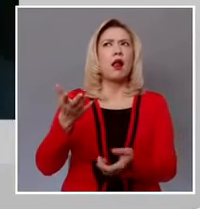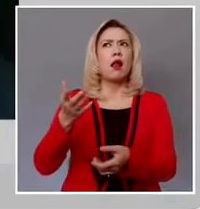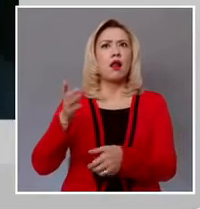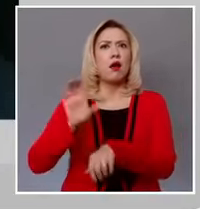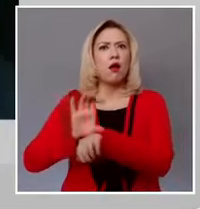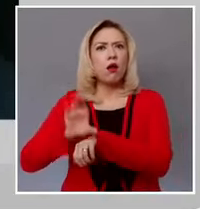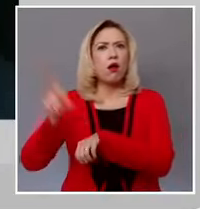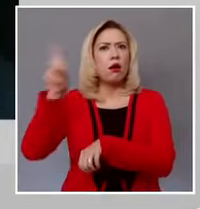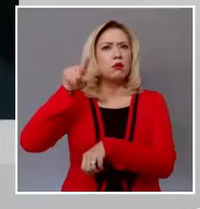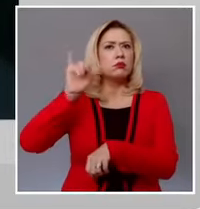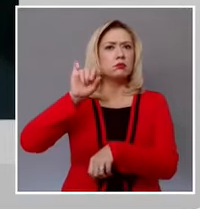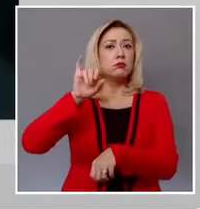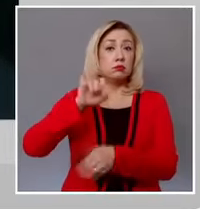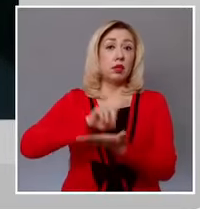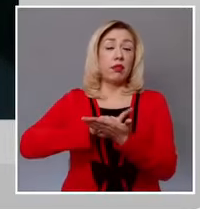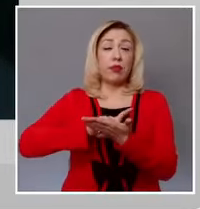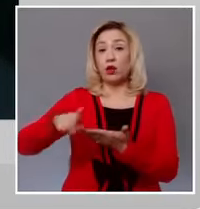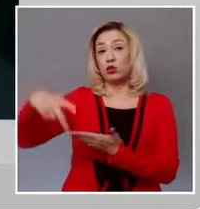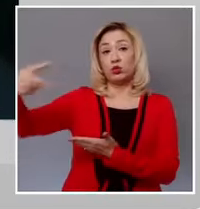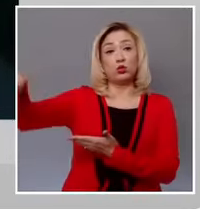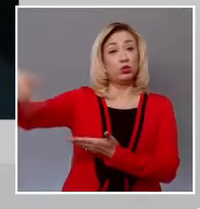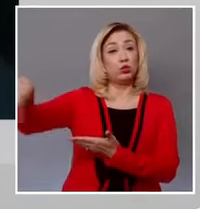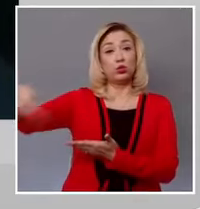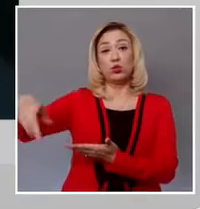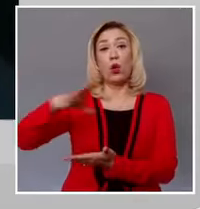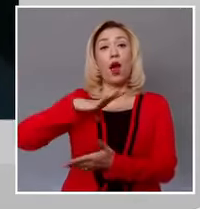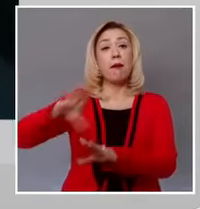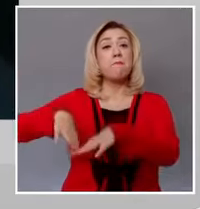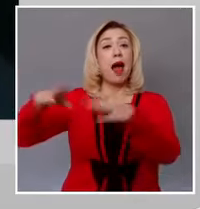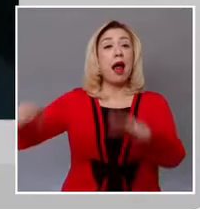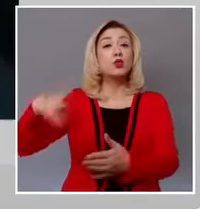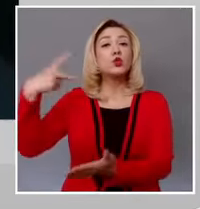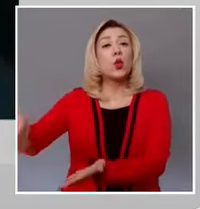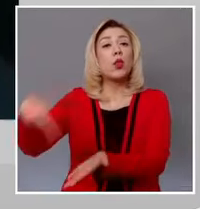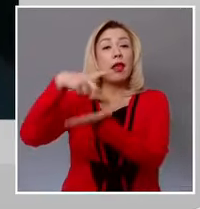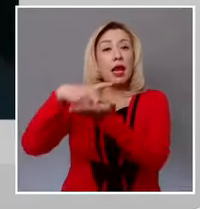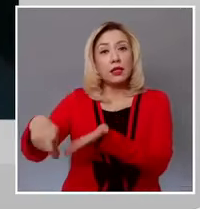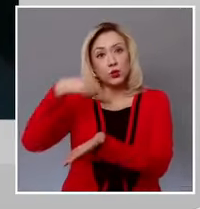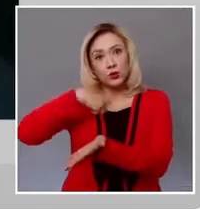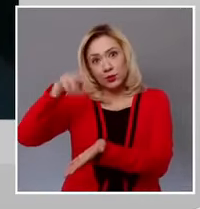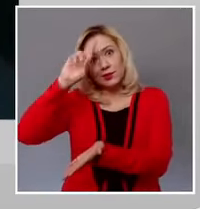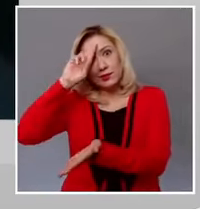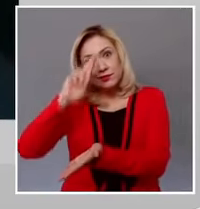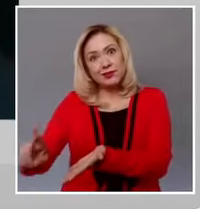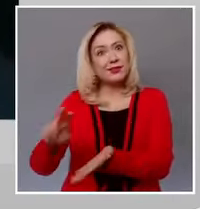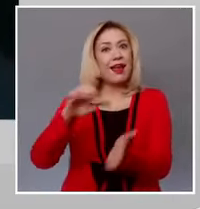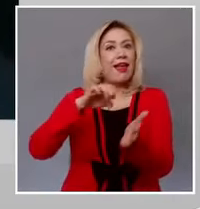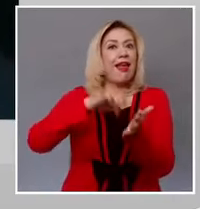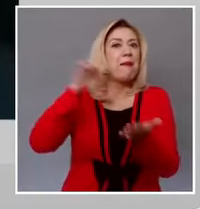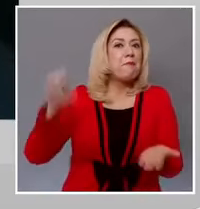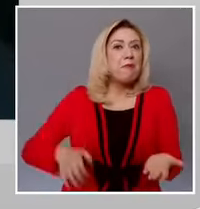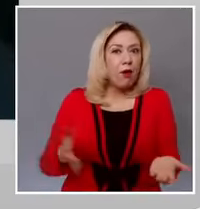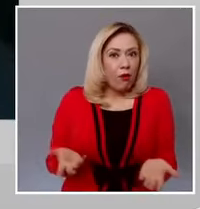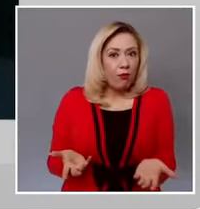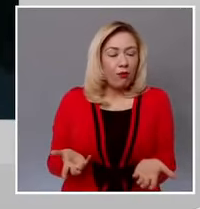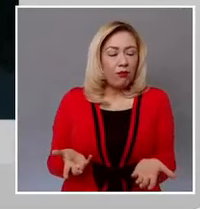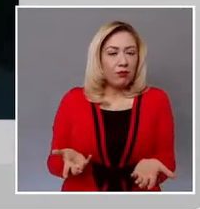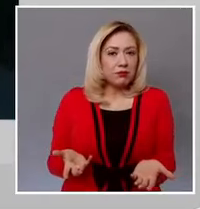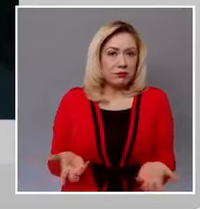derechos propios. La propia Constitución ecuatoriana establece eso, que la naturaleza es una persona